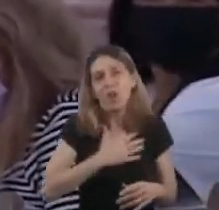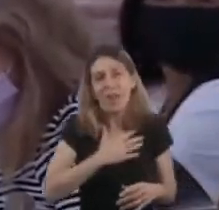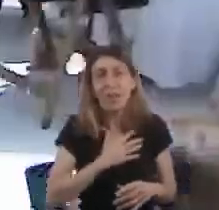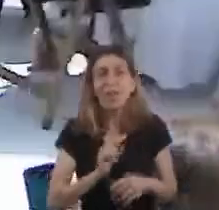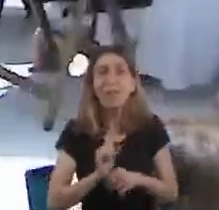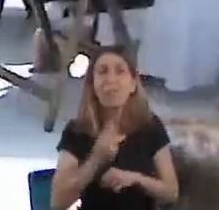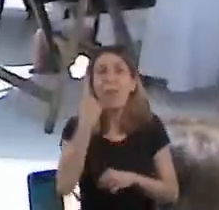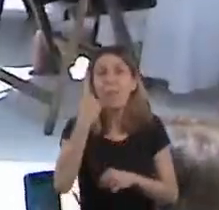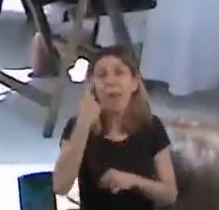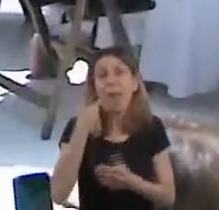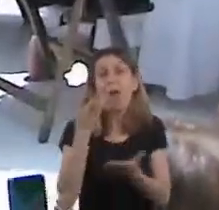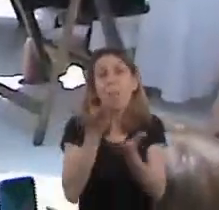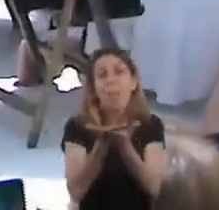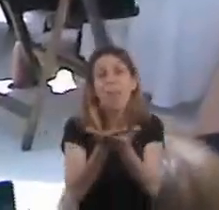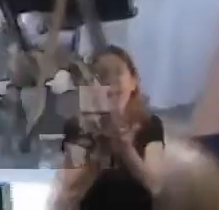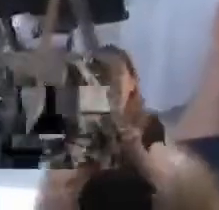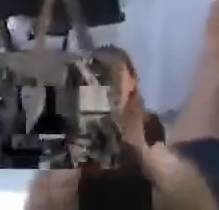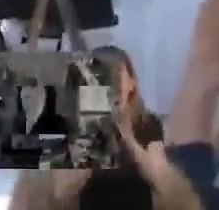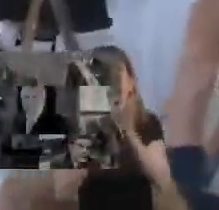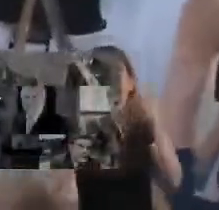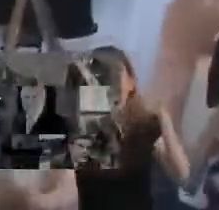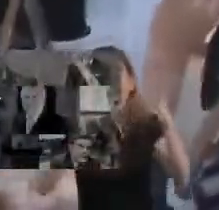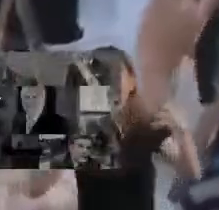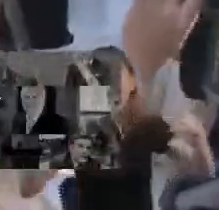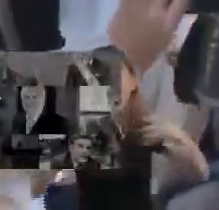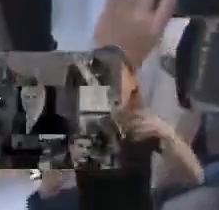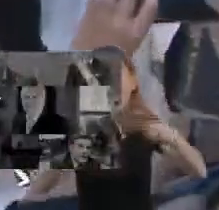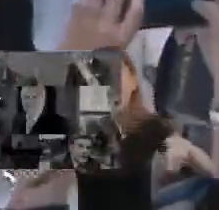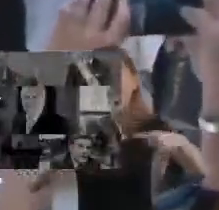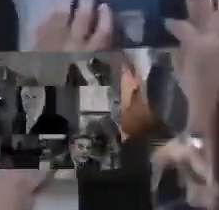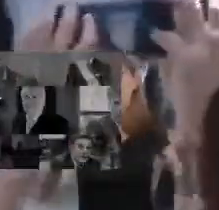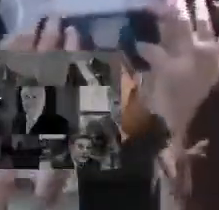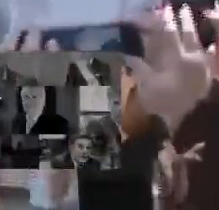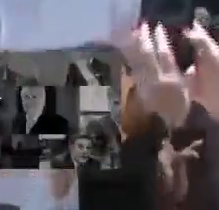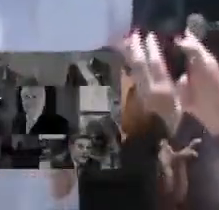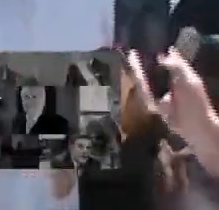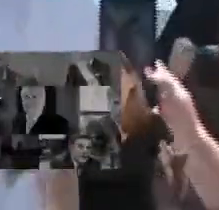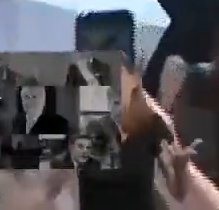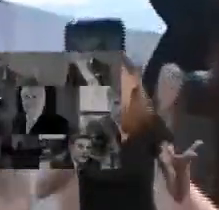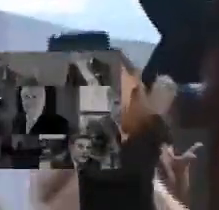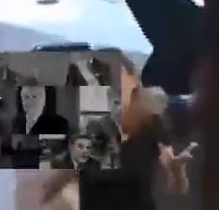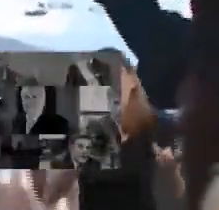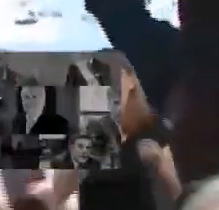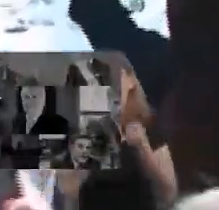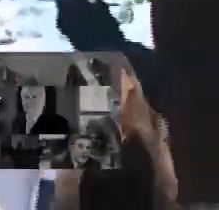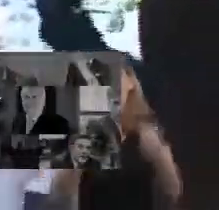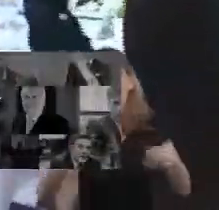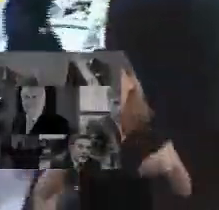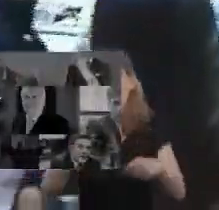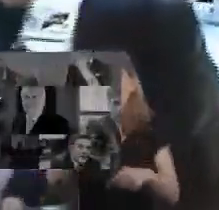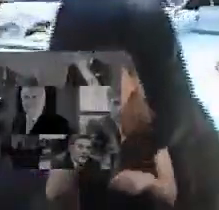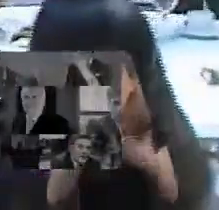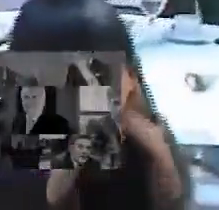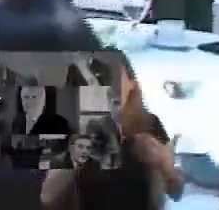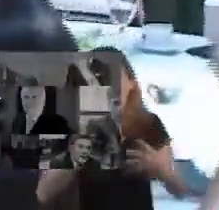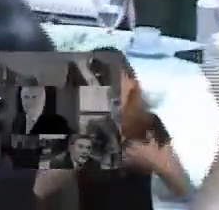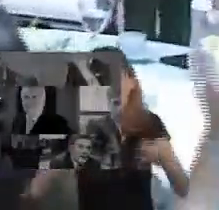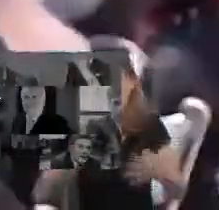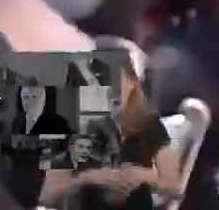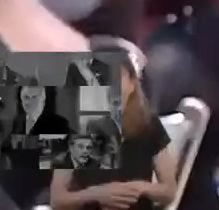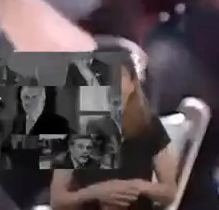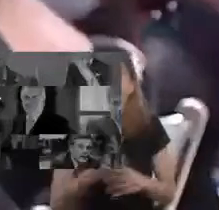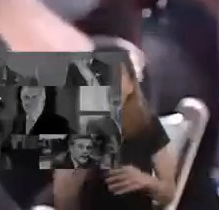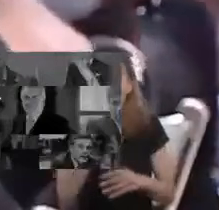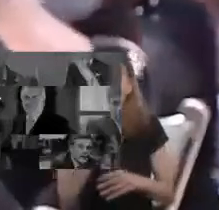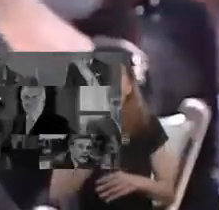Primero les voy a pedir un aplauso para los músicos, que de verdad nos deleitaron con su música. Gracias de verdad.